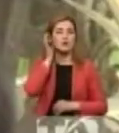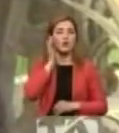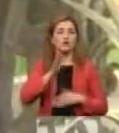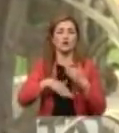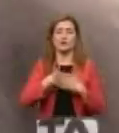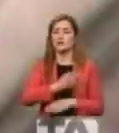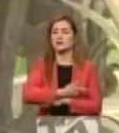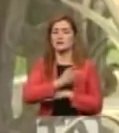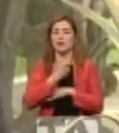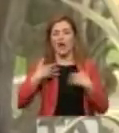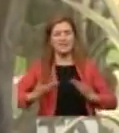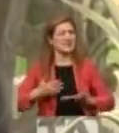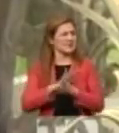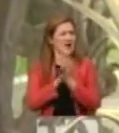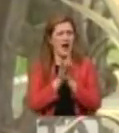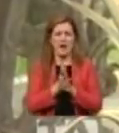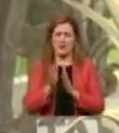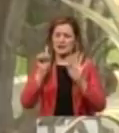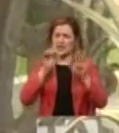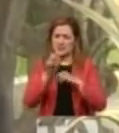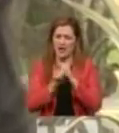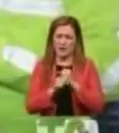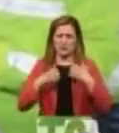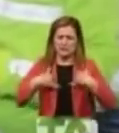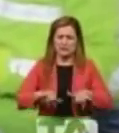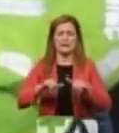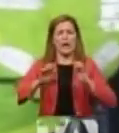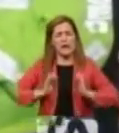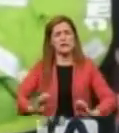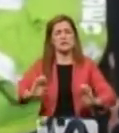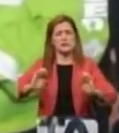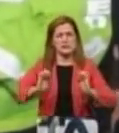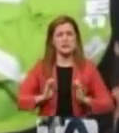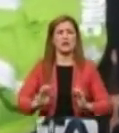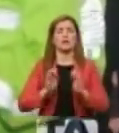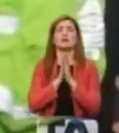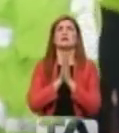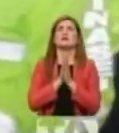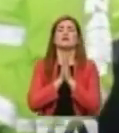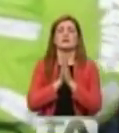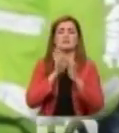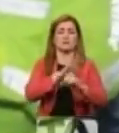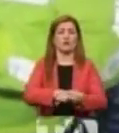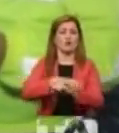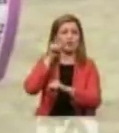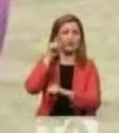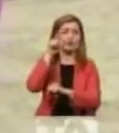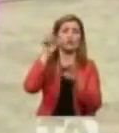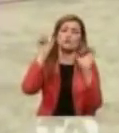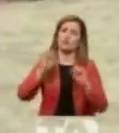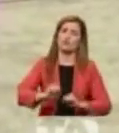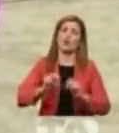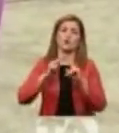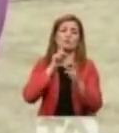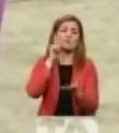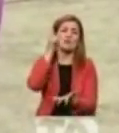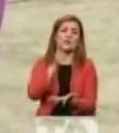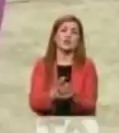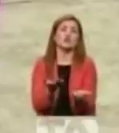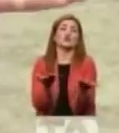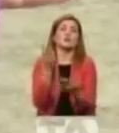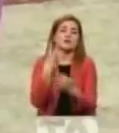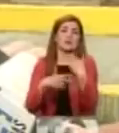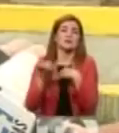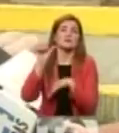un solo día desde hace 6 años, centra sus esperanzas en que con este paso de la fiscalía se conocerá el paradero